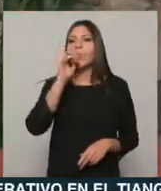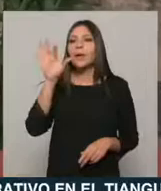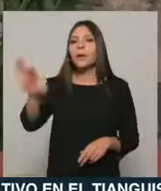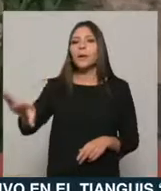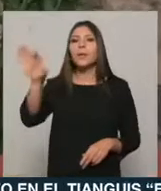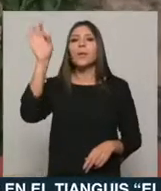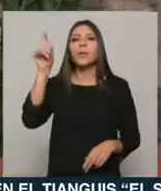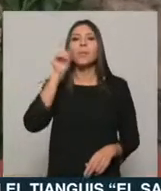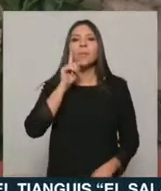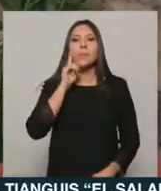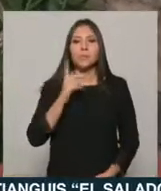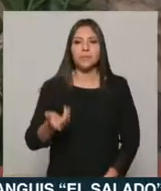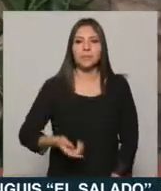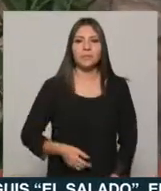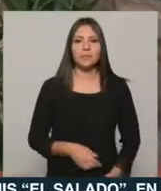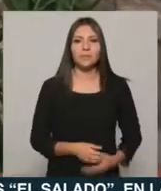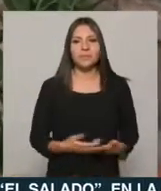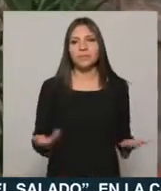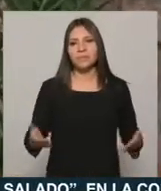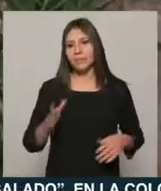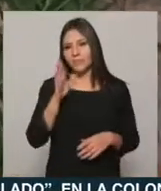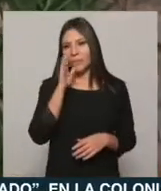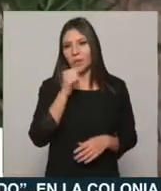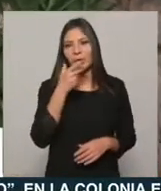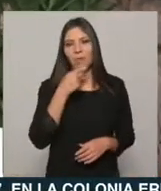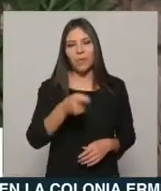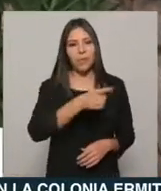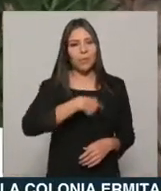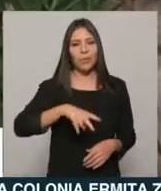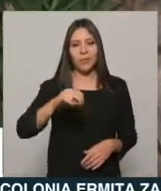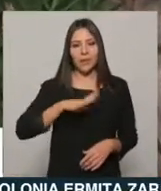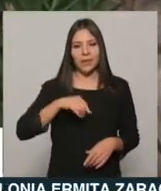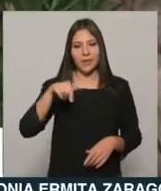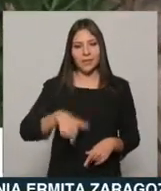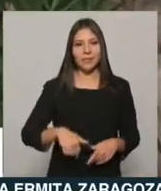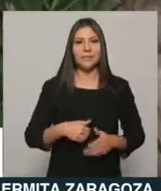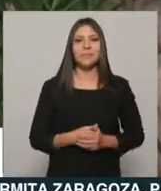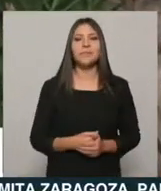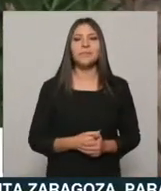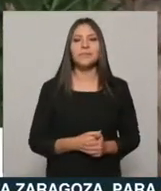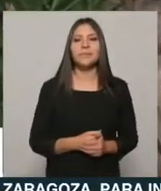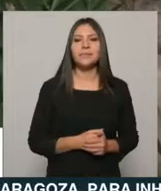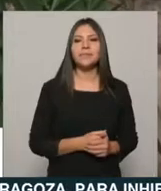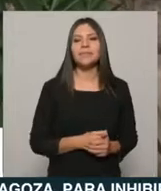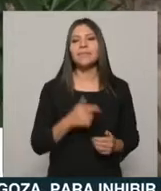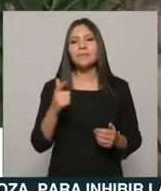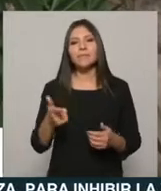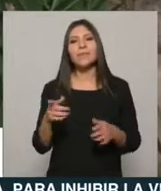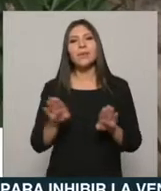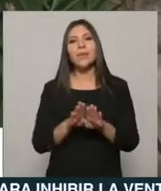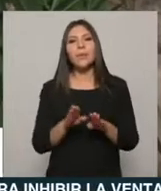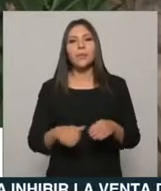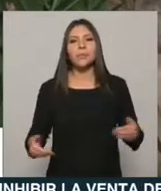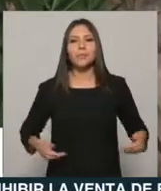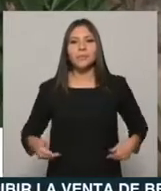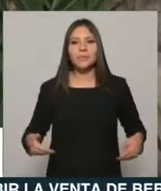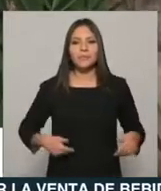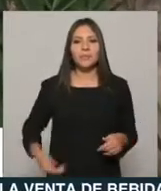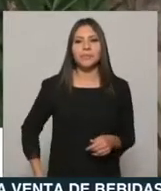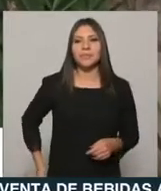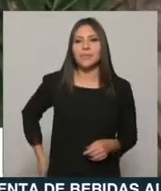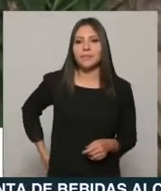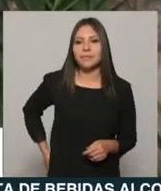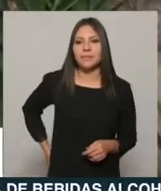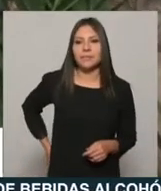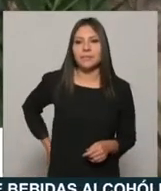compañera? Uy, ¿qué sería? Bueno, no existiríamos, no estaríamos aquí. En tono de comedia, Mujer es asunto de hombres llega